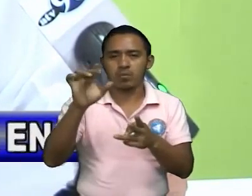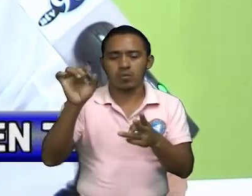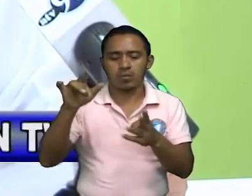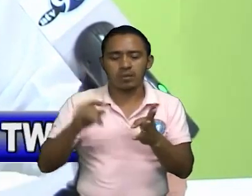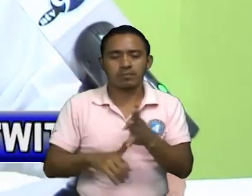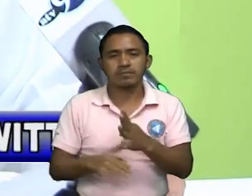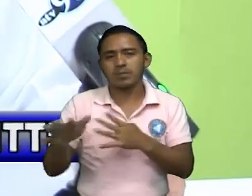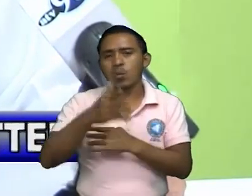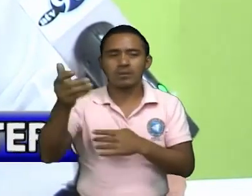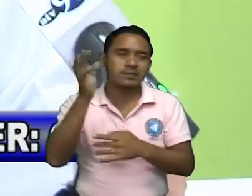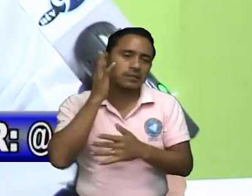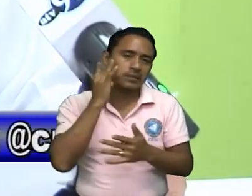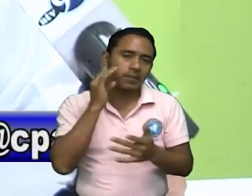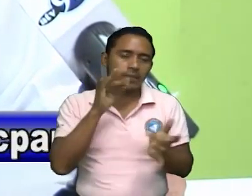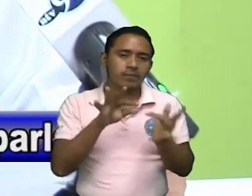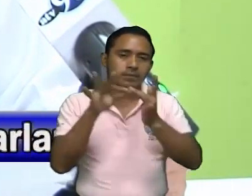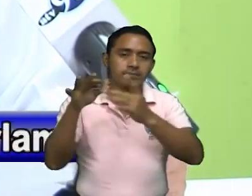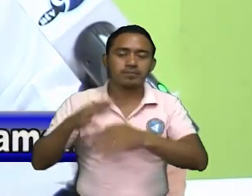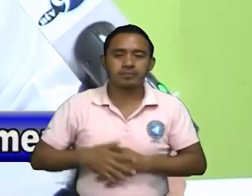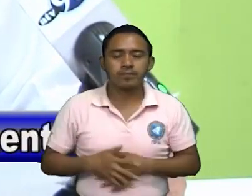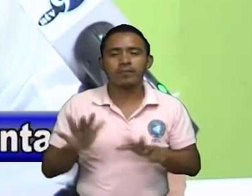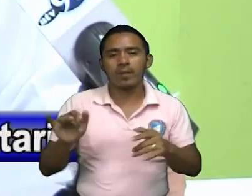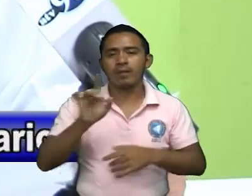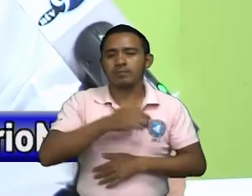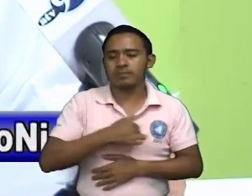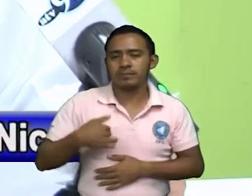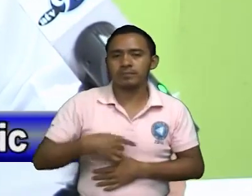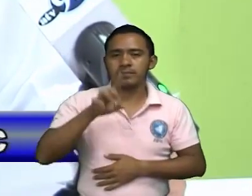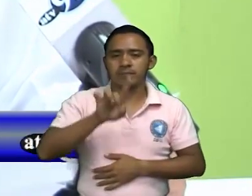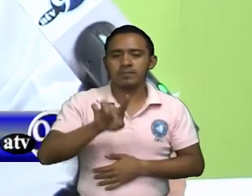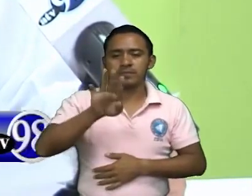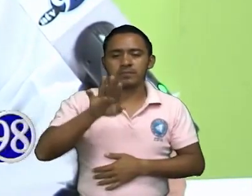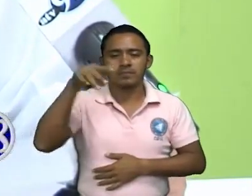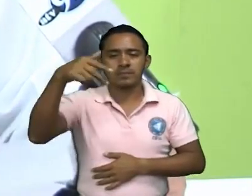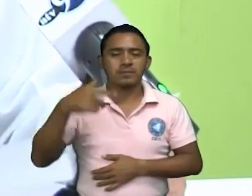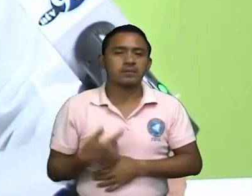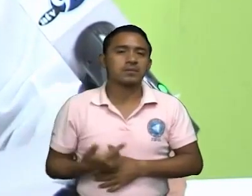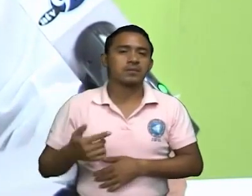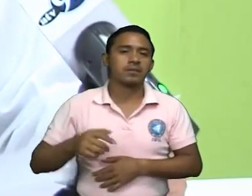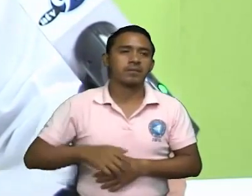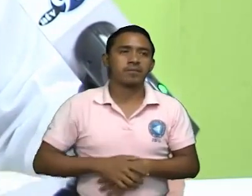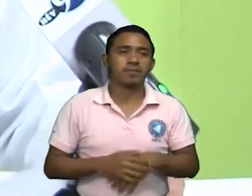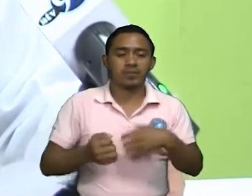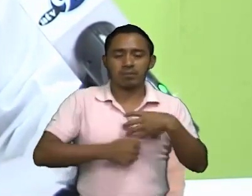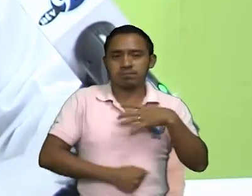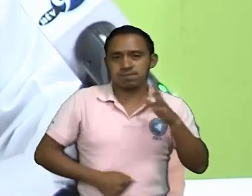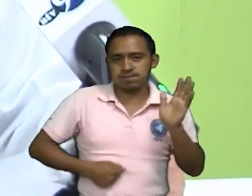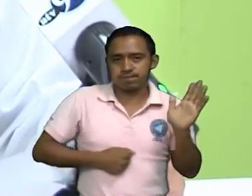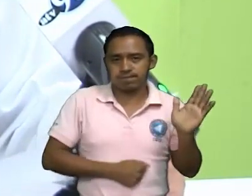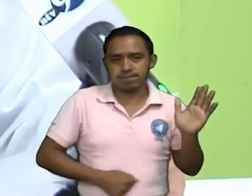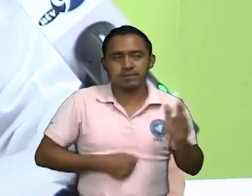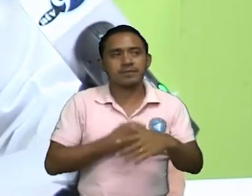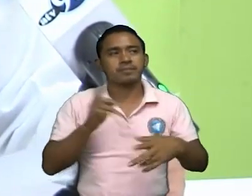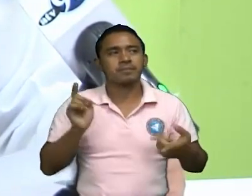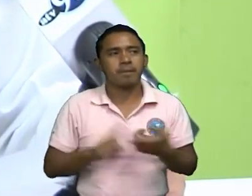otras especialidades. Hicimos 137 jornadas de ultrasonido con